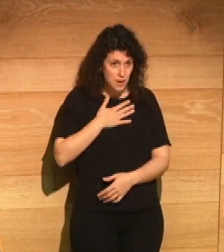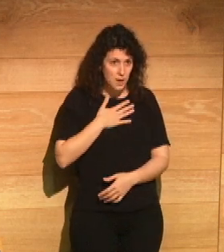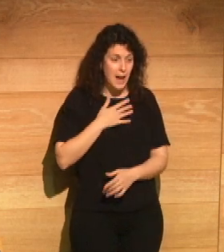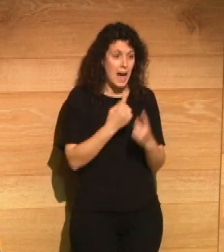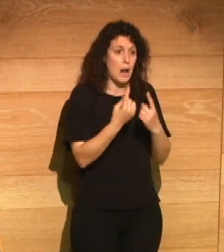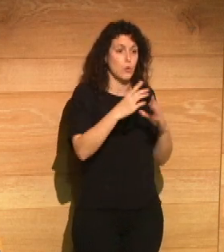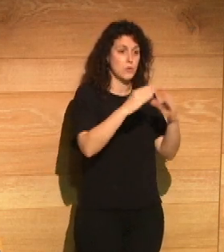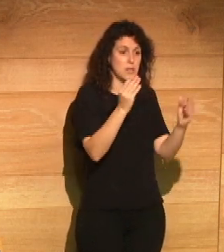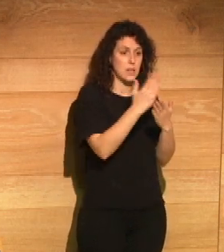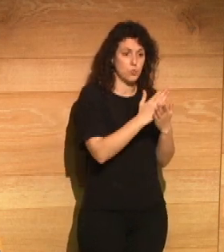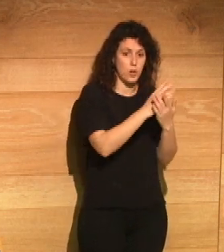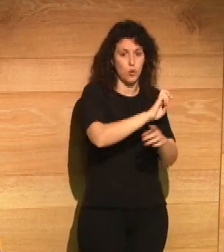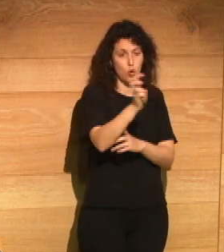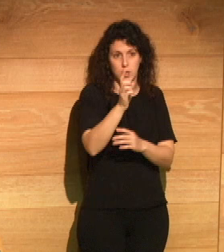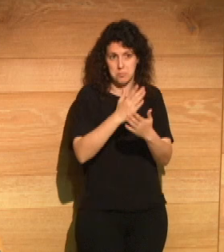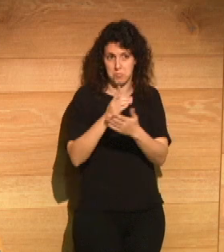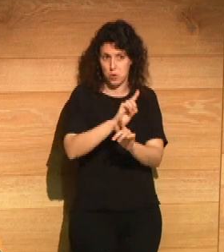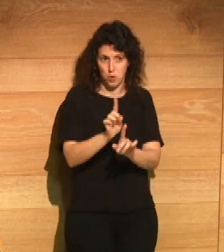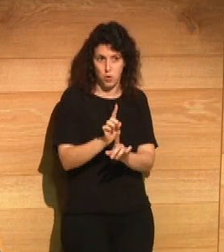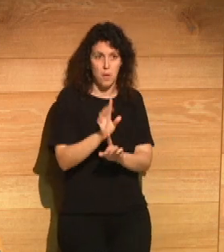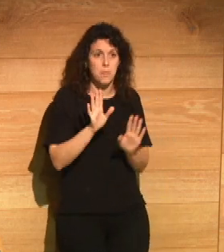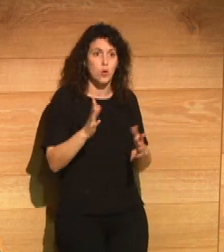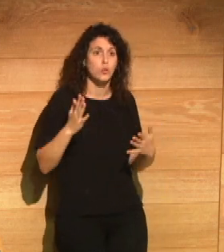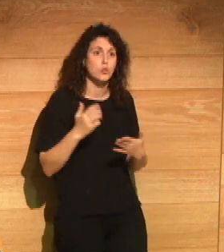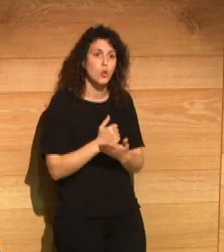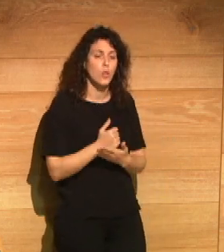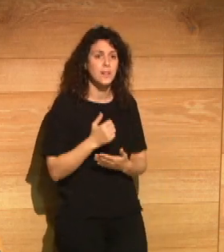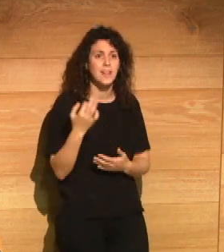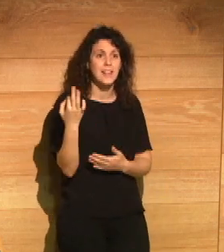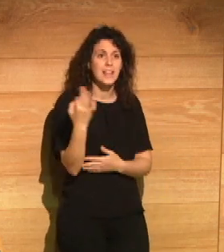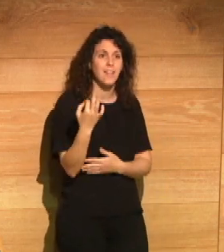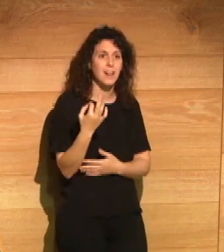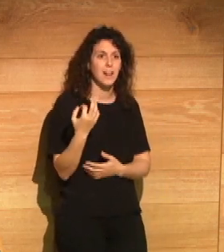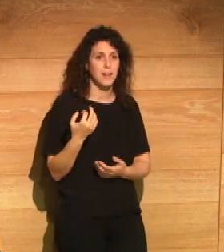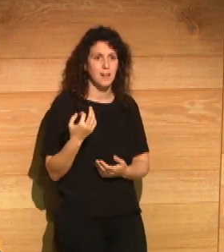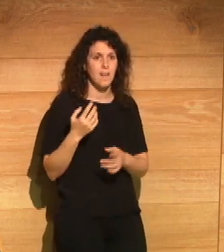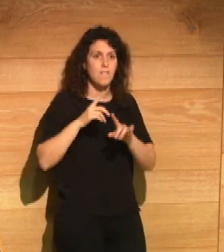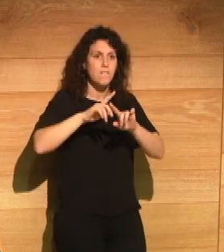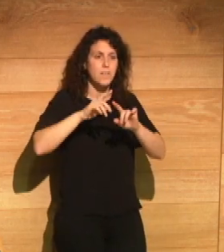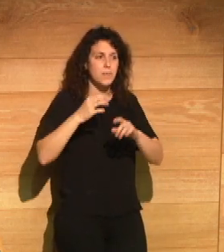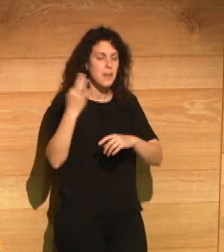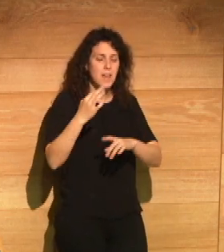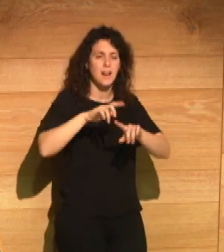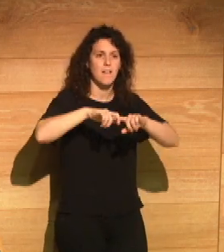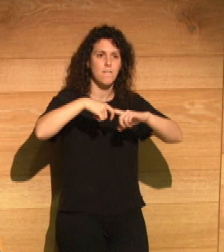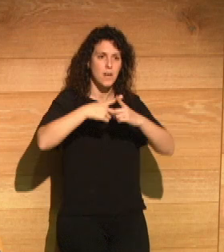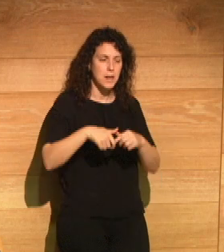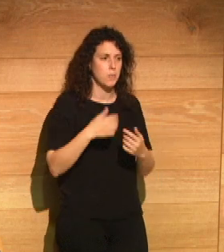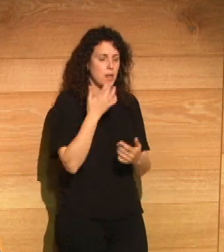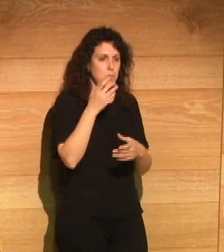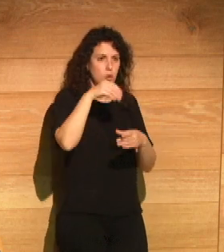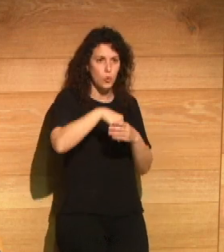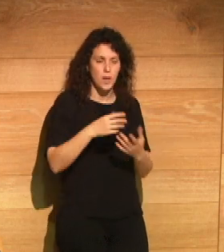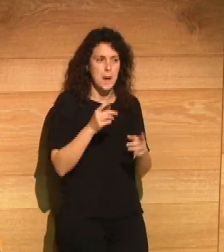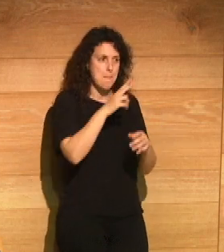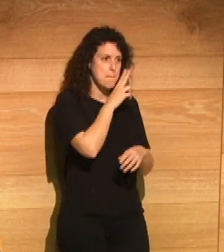universidad, otras no, pero todas tenían el deber ser de familiar, ¿no? Todas debían ser madres y